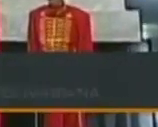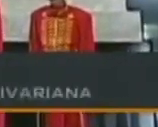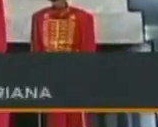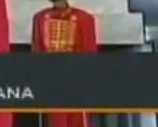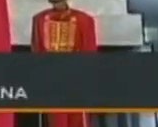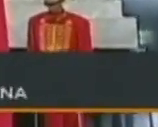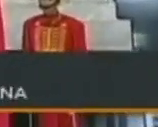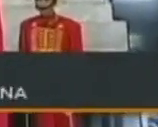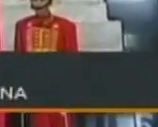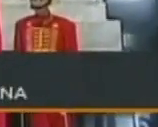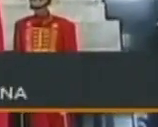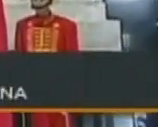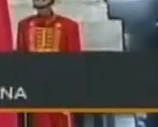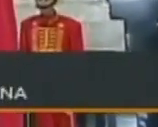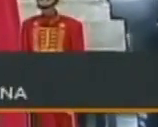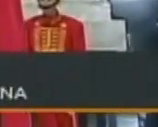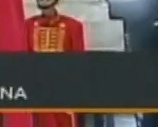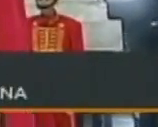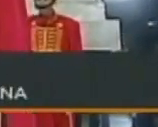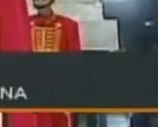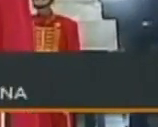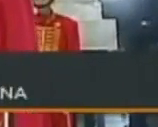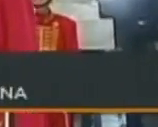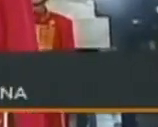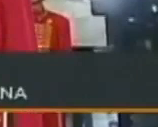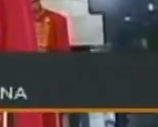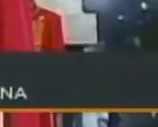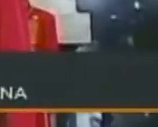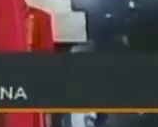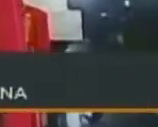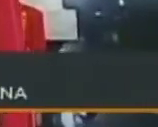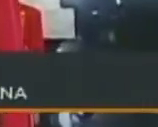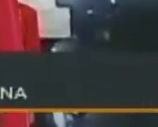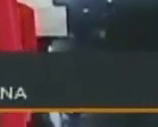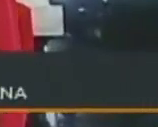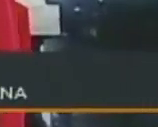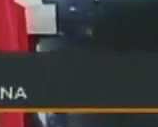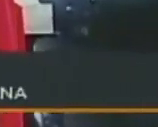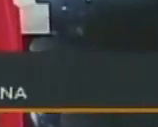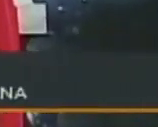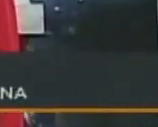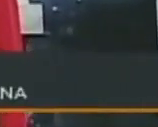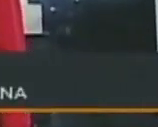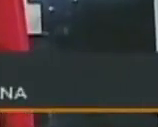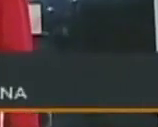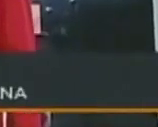estos nuevos oficiales que el día de hoy ascienden a su grado y jerarquía